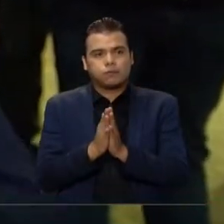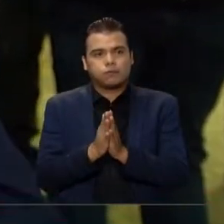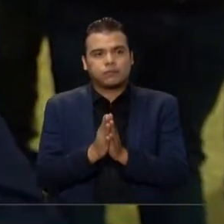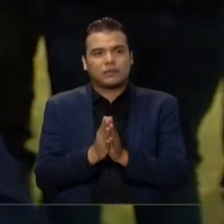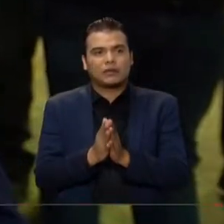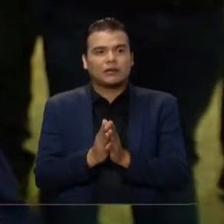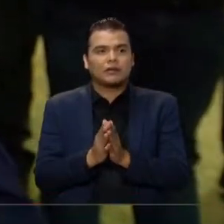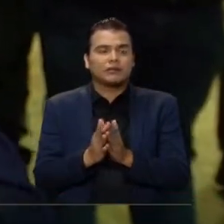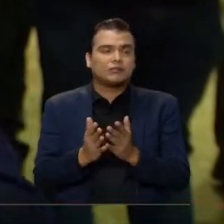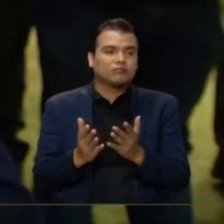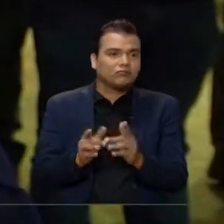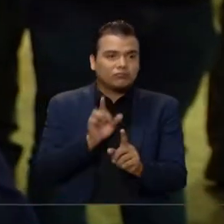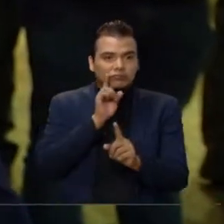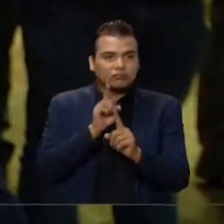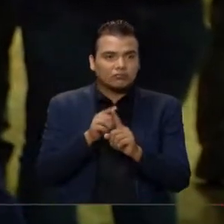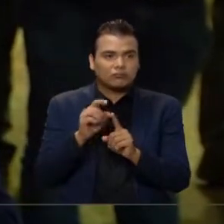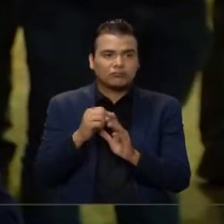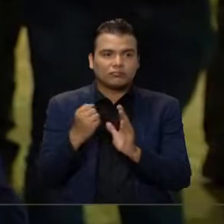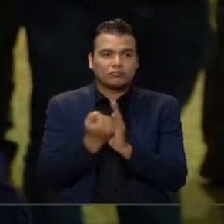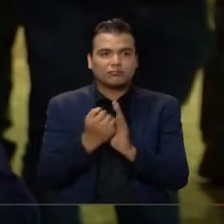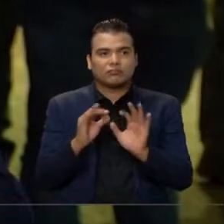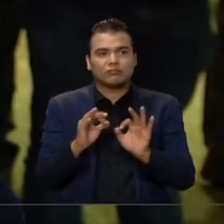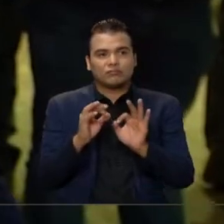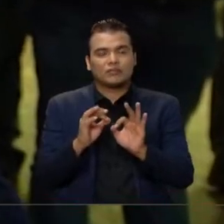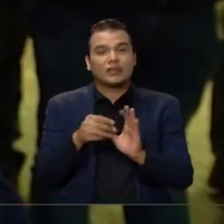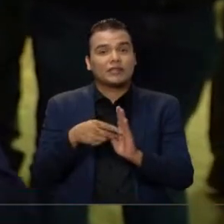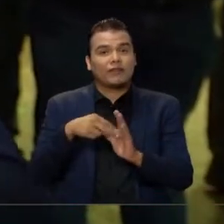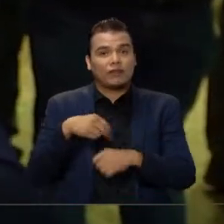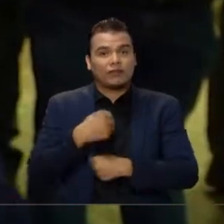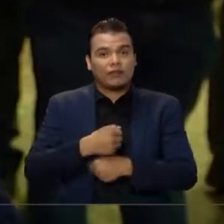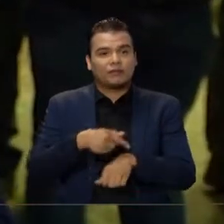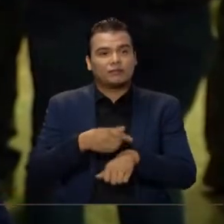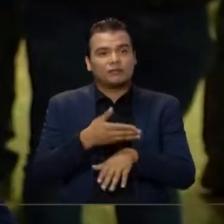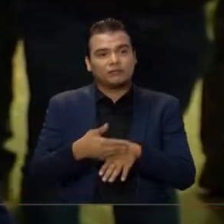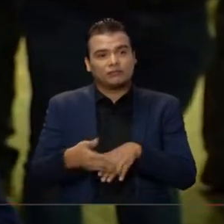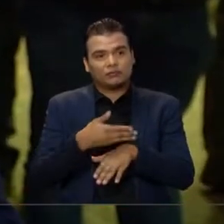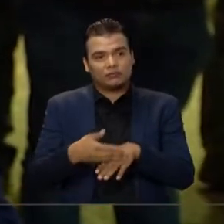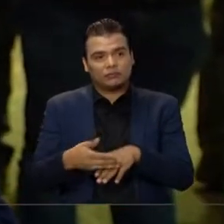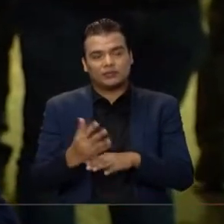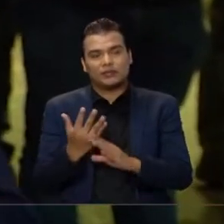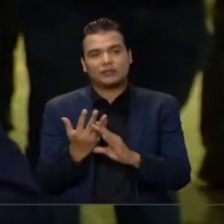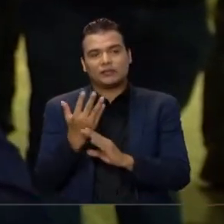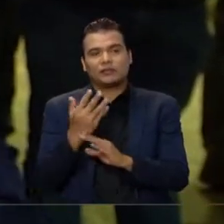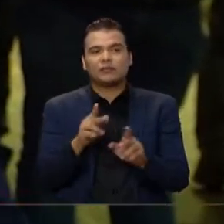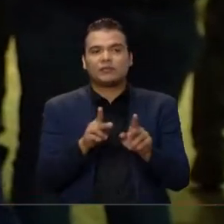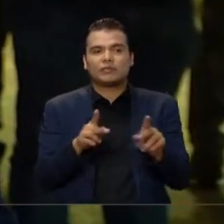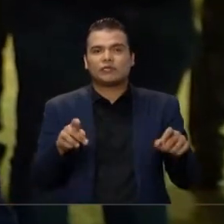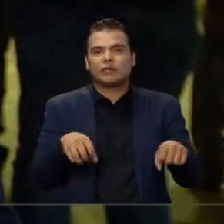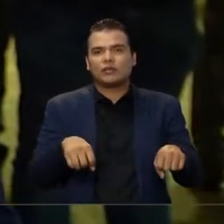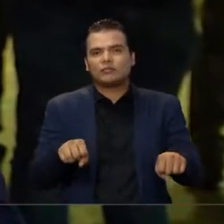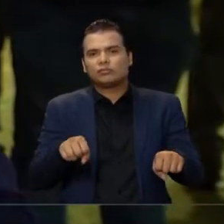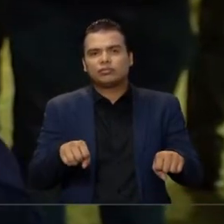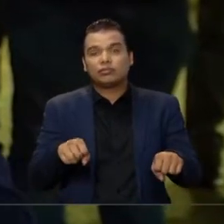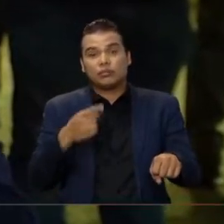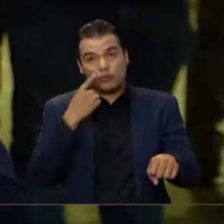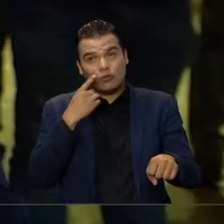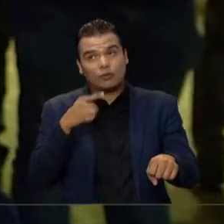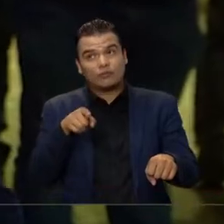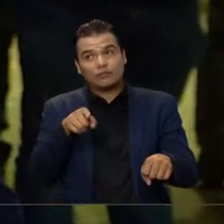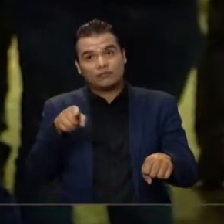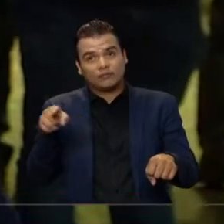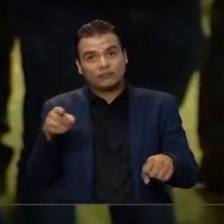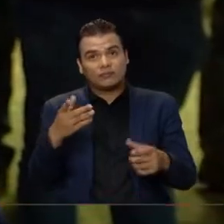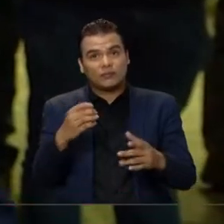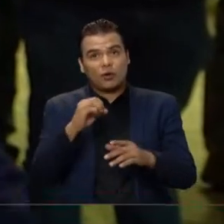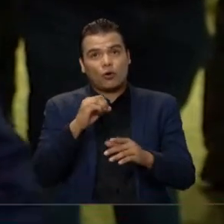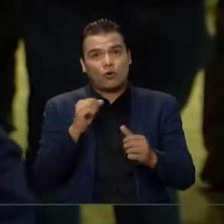se inscriban para acceder a sello calidoso y extender su horario hasta las 5 de la mañana. La invitación también es para que los motociclistas estén pendientes de los controles de